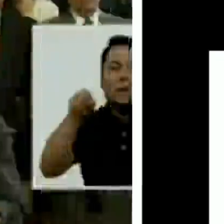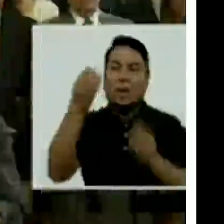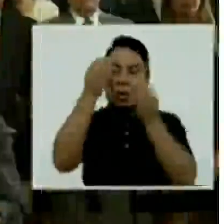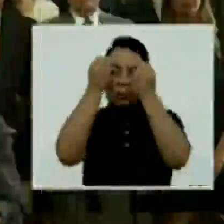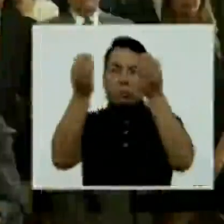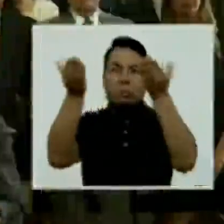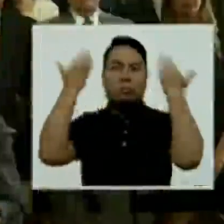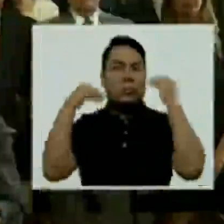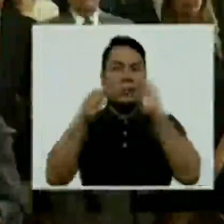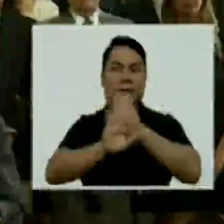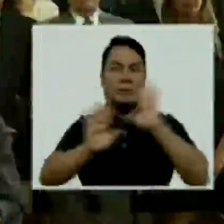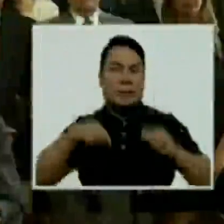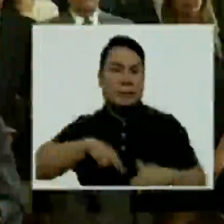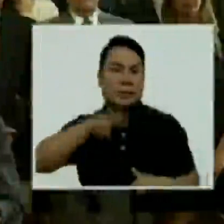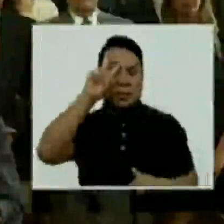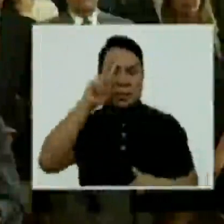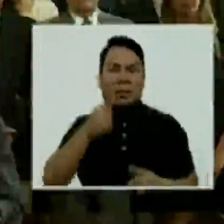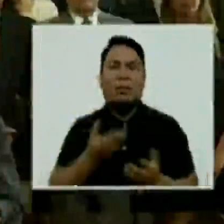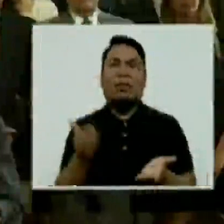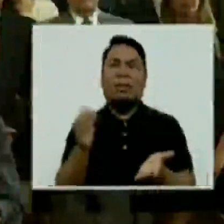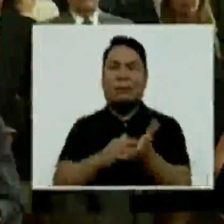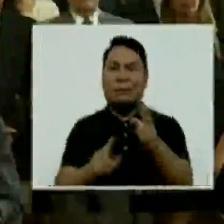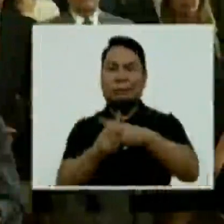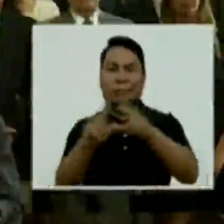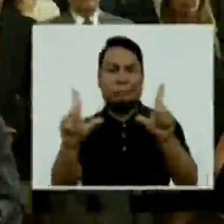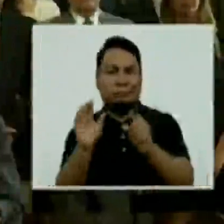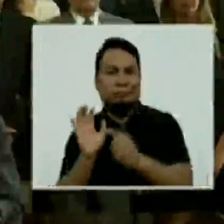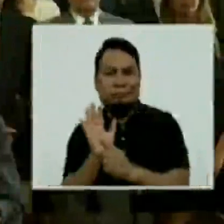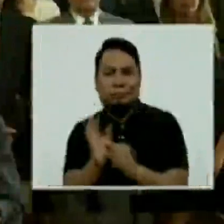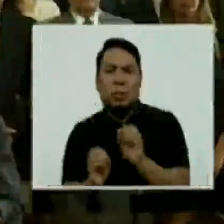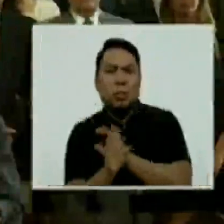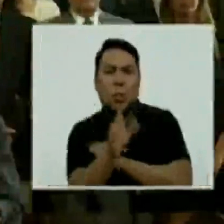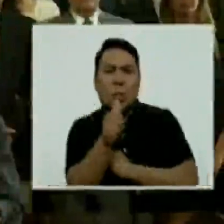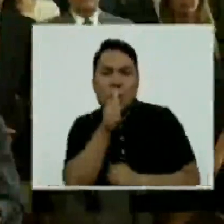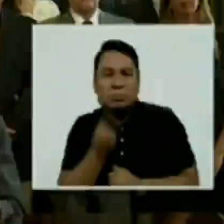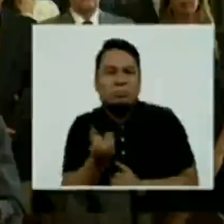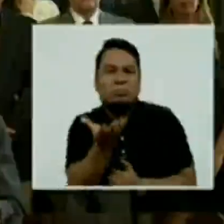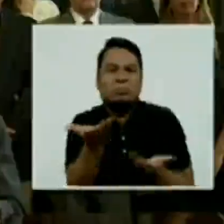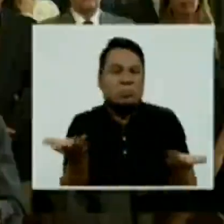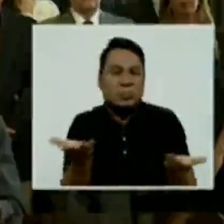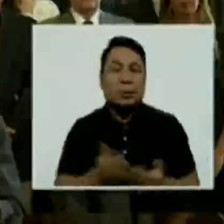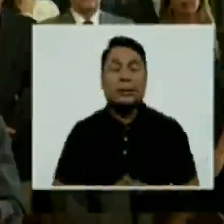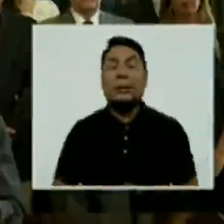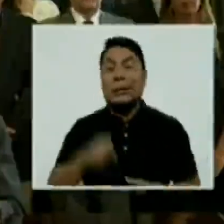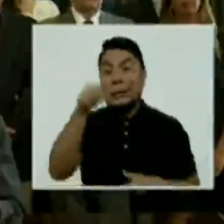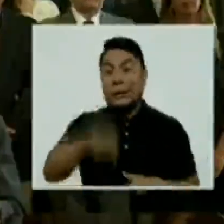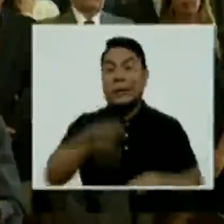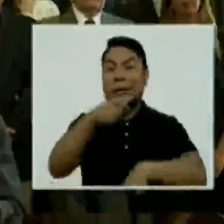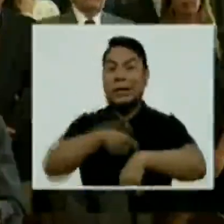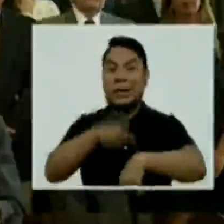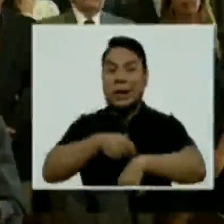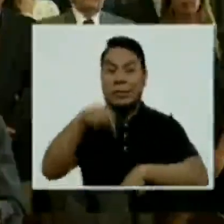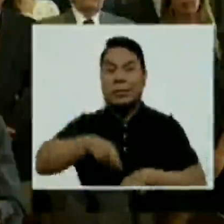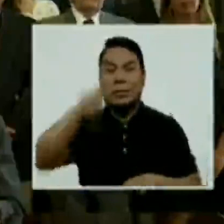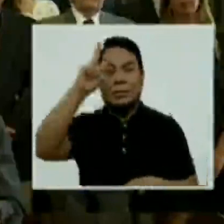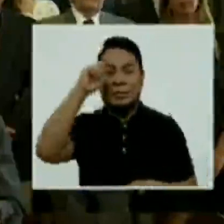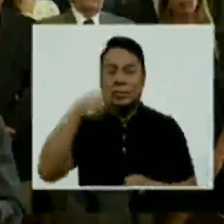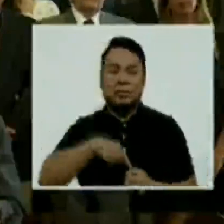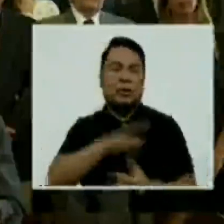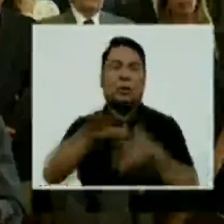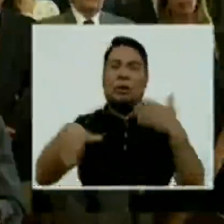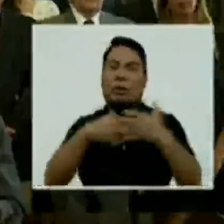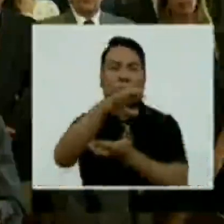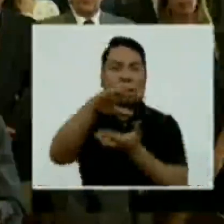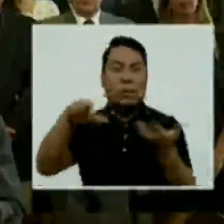frente a esta difícil situación que se ha generado y que me hace injustamente aparecer